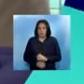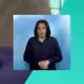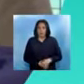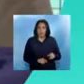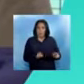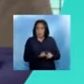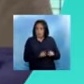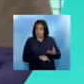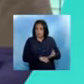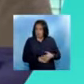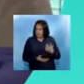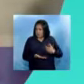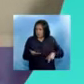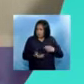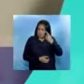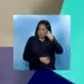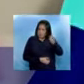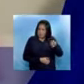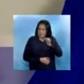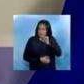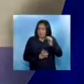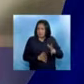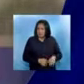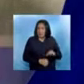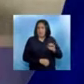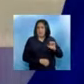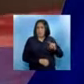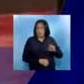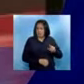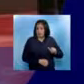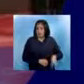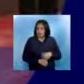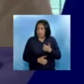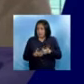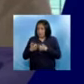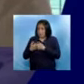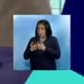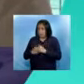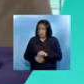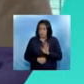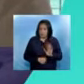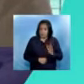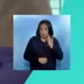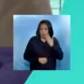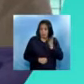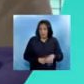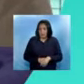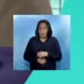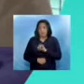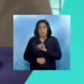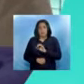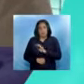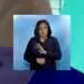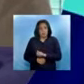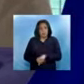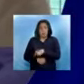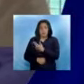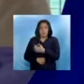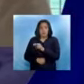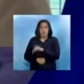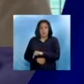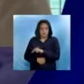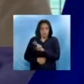Y también, ¿qué es lo que piensa el cantante Enrique Iglesias del sonado romance entre su madre Isabel Preisler y el premio